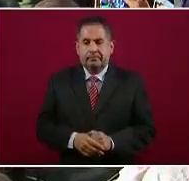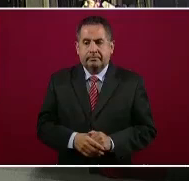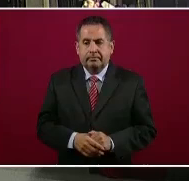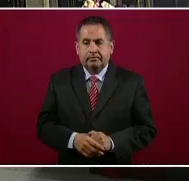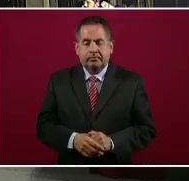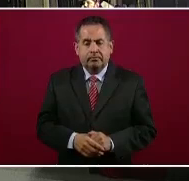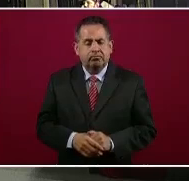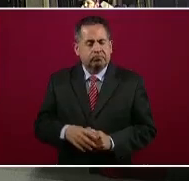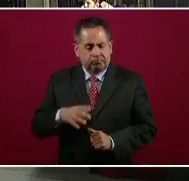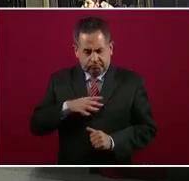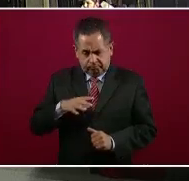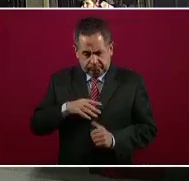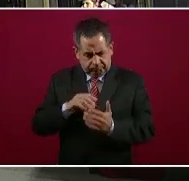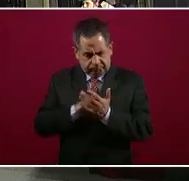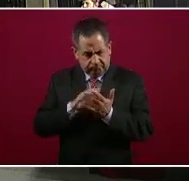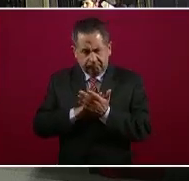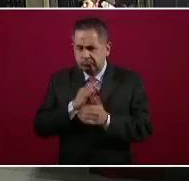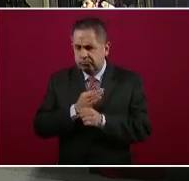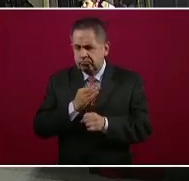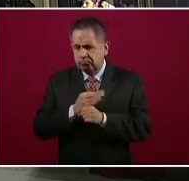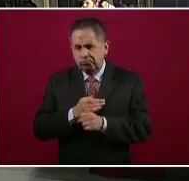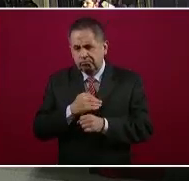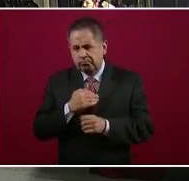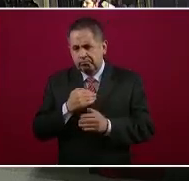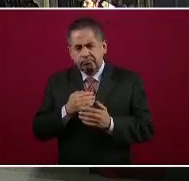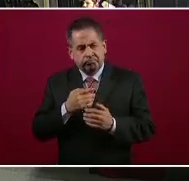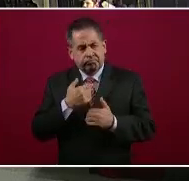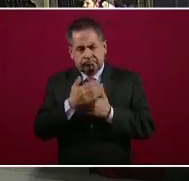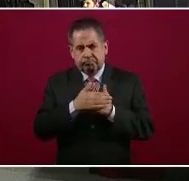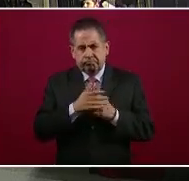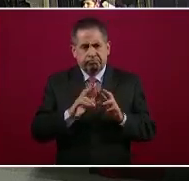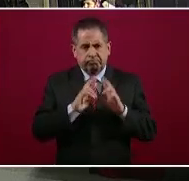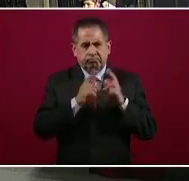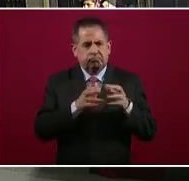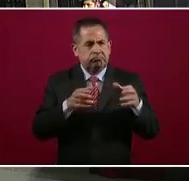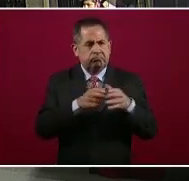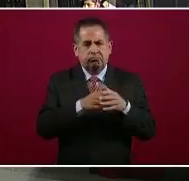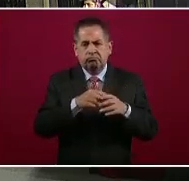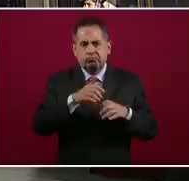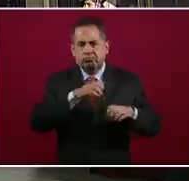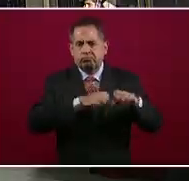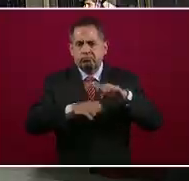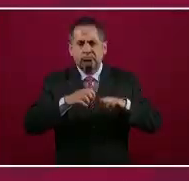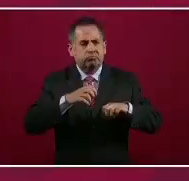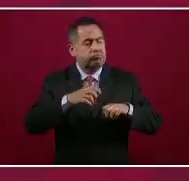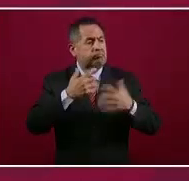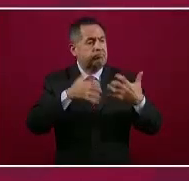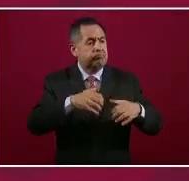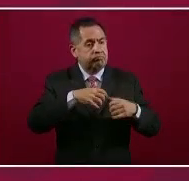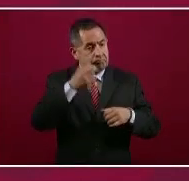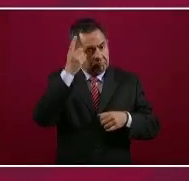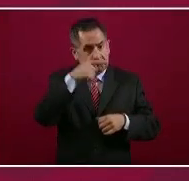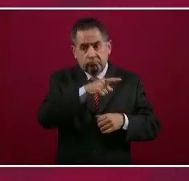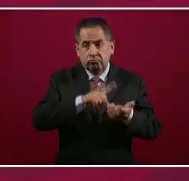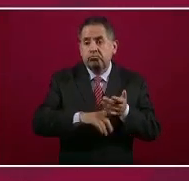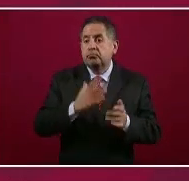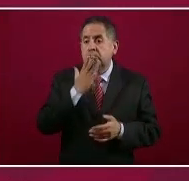tengo pendiente una reunión con empresarios de sonora